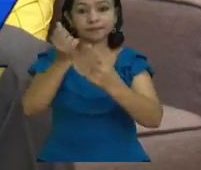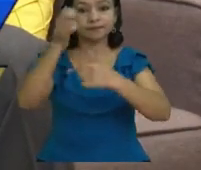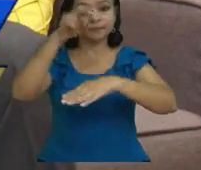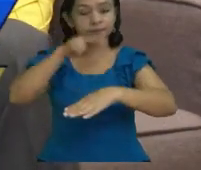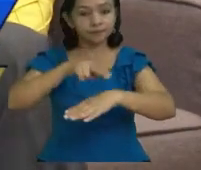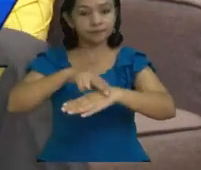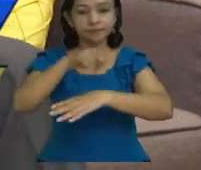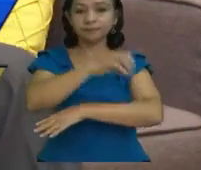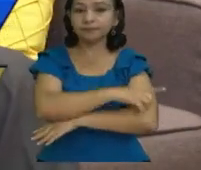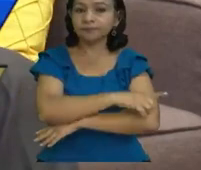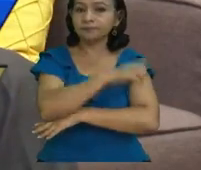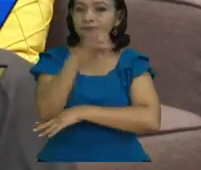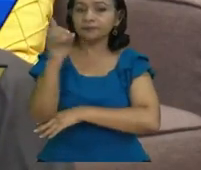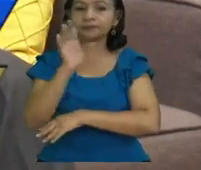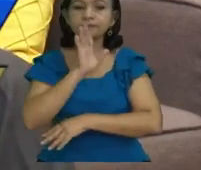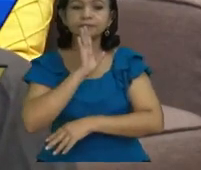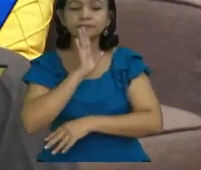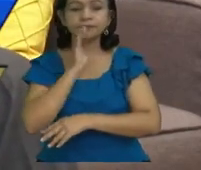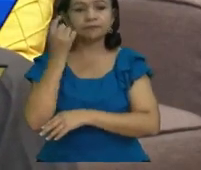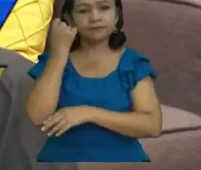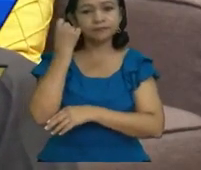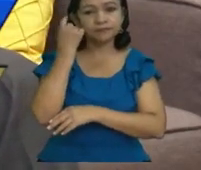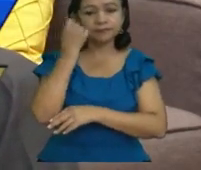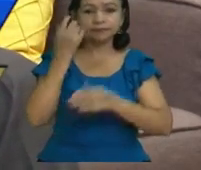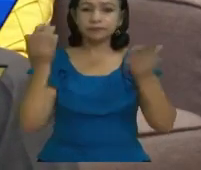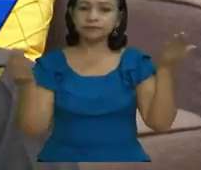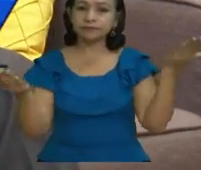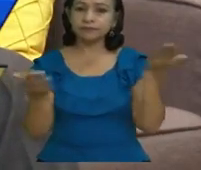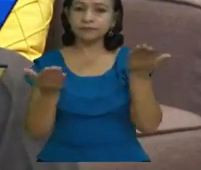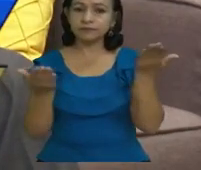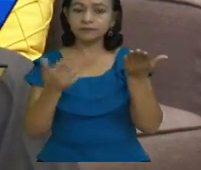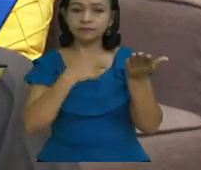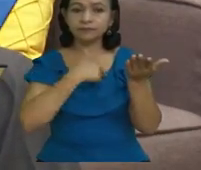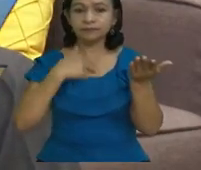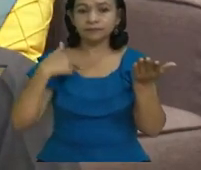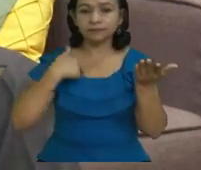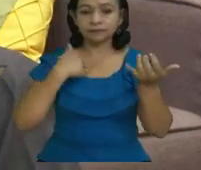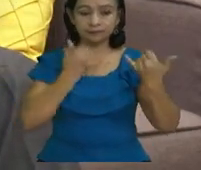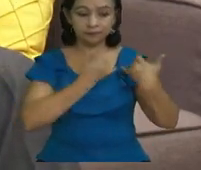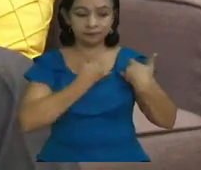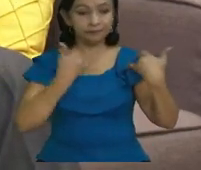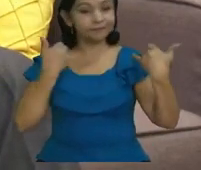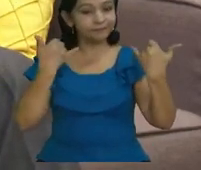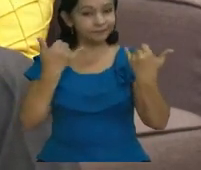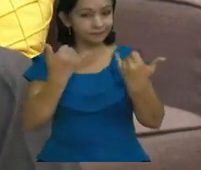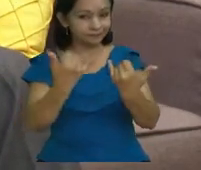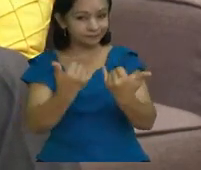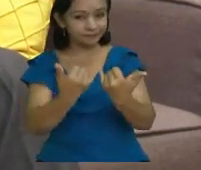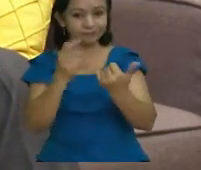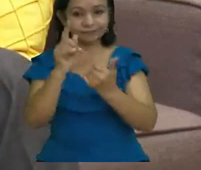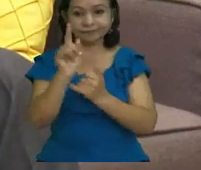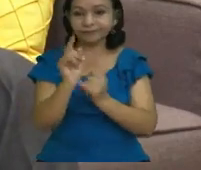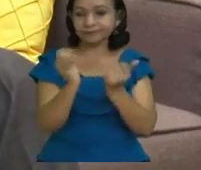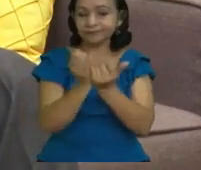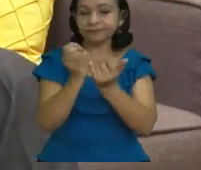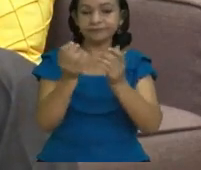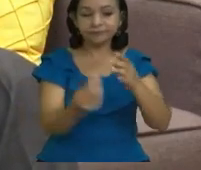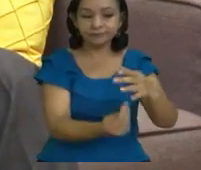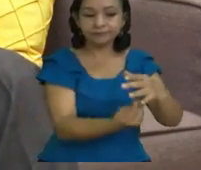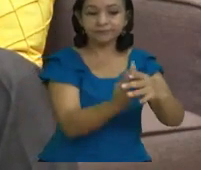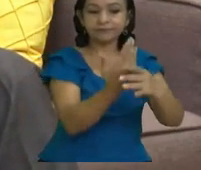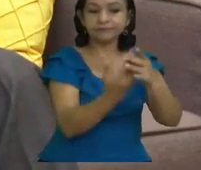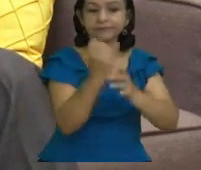una conversación que nos ayudará a entender precisamente cuáles son las acciones del Instituto Nicaragüense de Tecnología